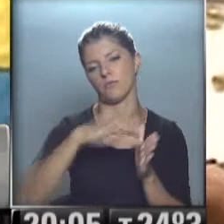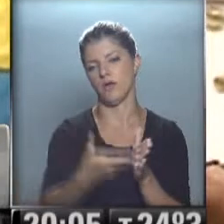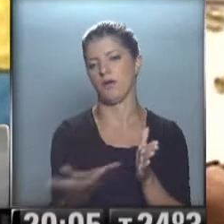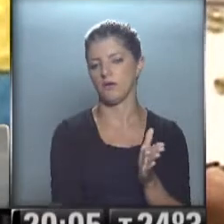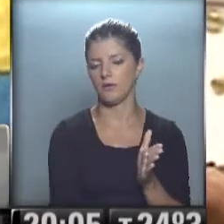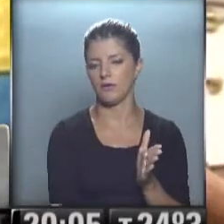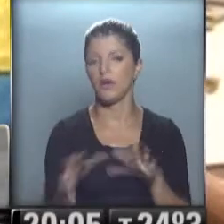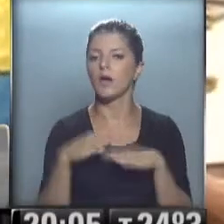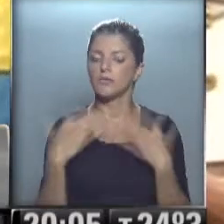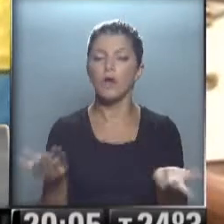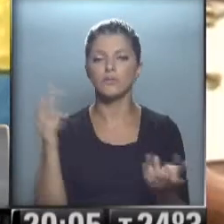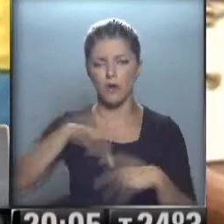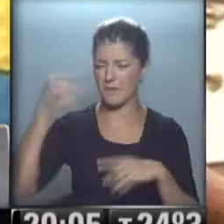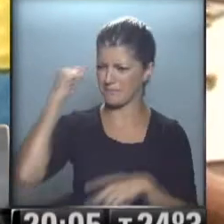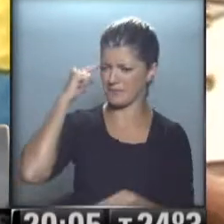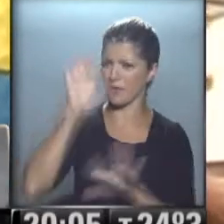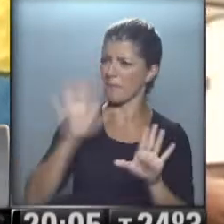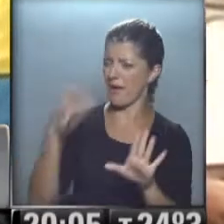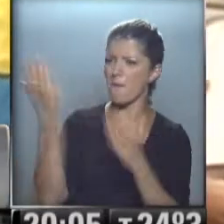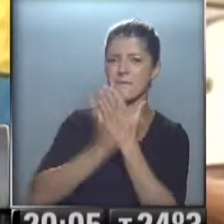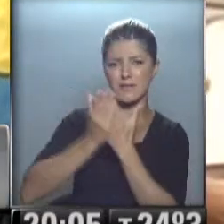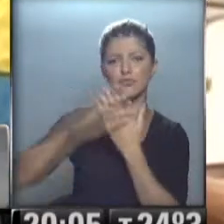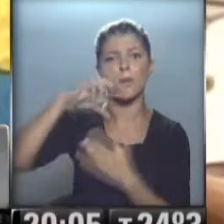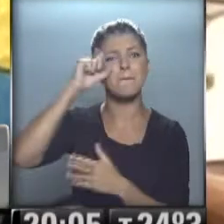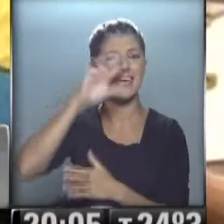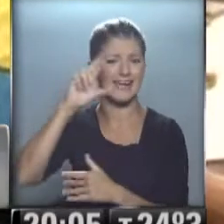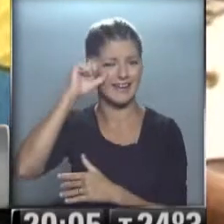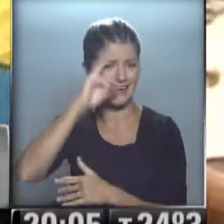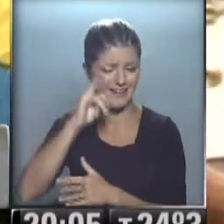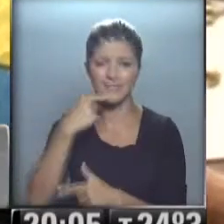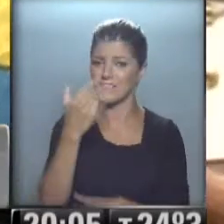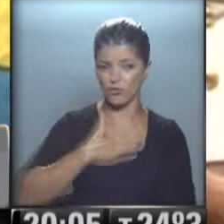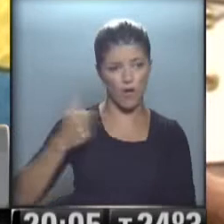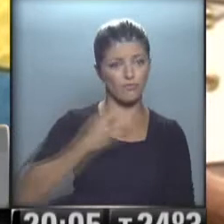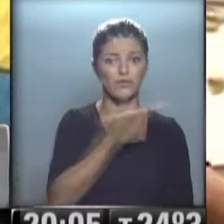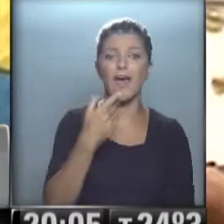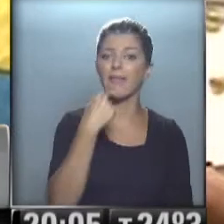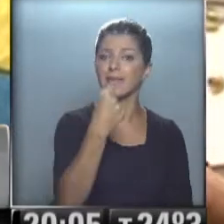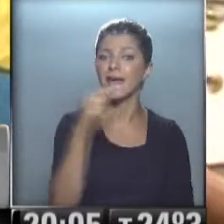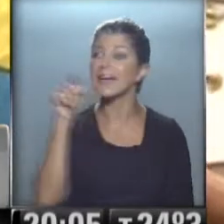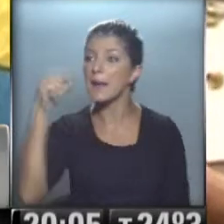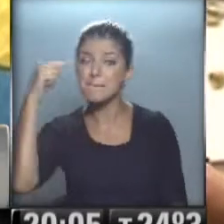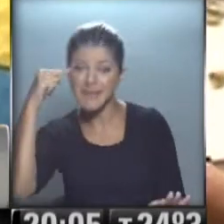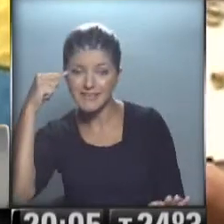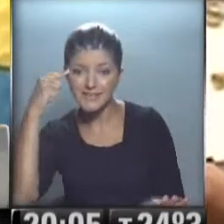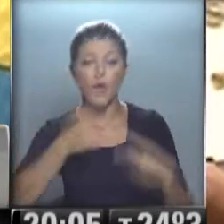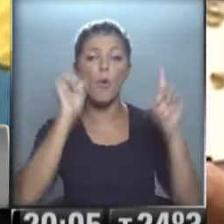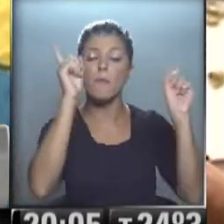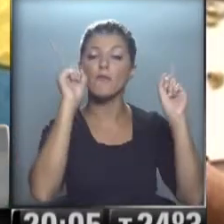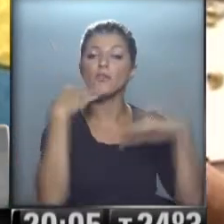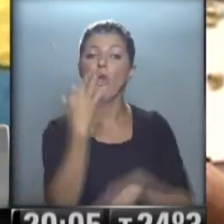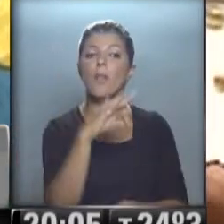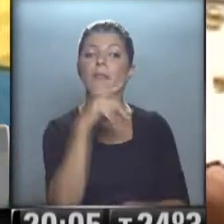la reflexión que nos pide el ministro Alberto Pérez, que le diga a la sociedad que él considera que un maestro tiene que ganar